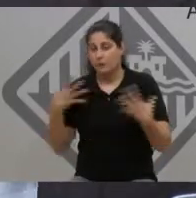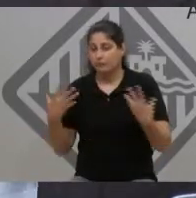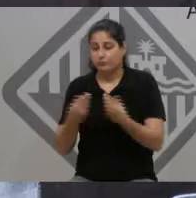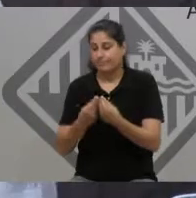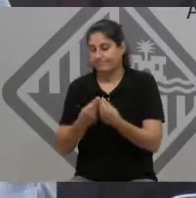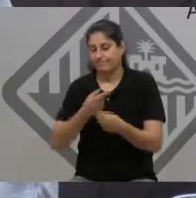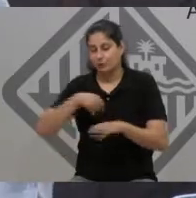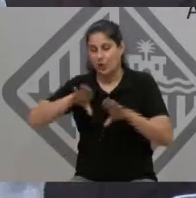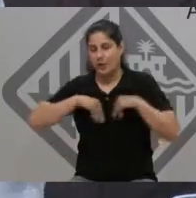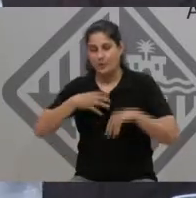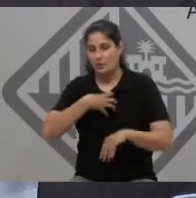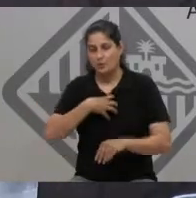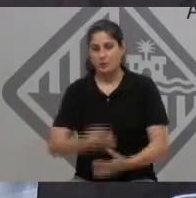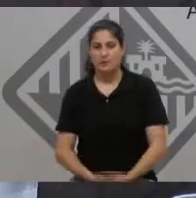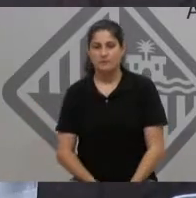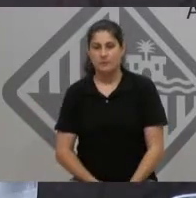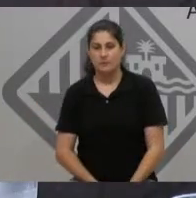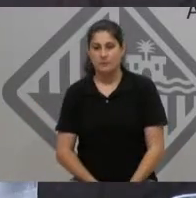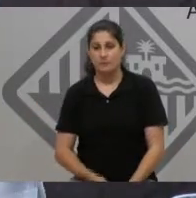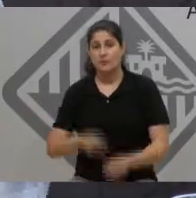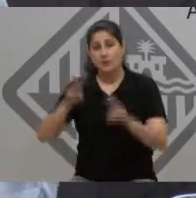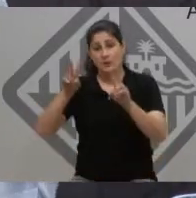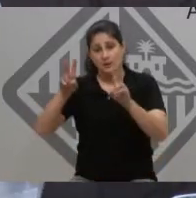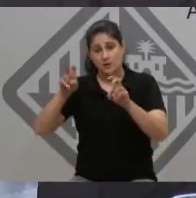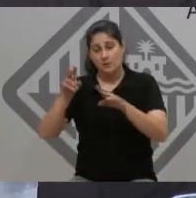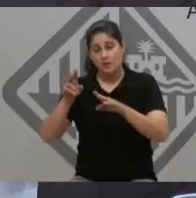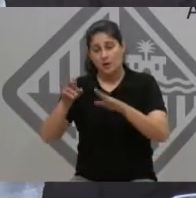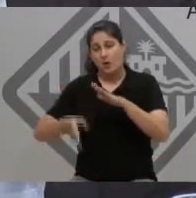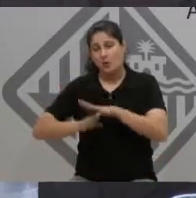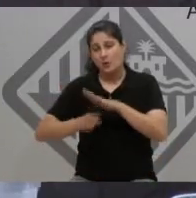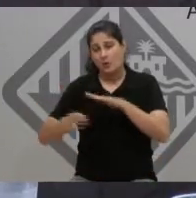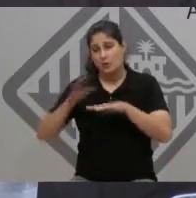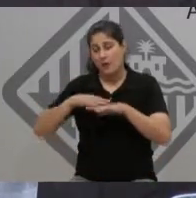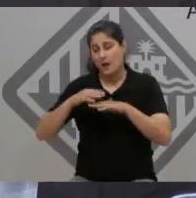aceptaremos. En cuanto al mantenimiento de la política de estabilidad presupuestaria,